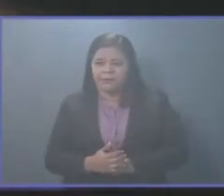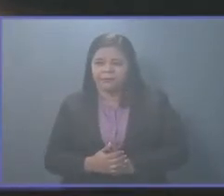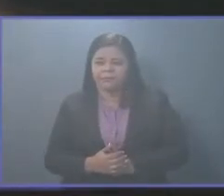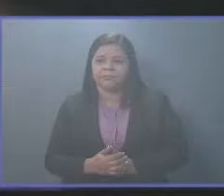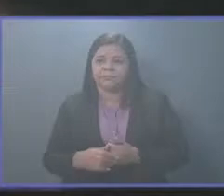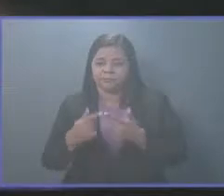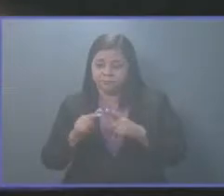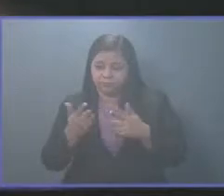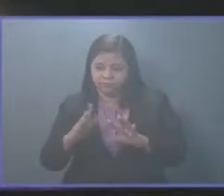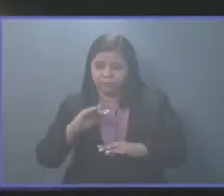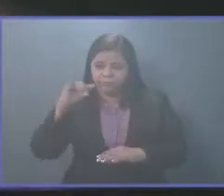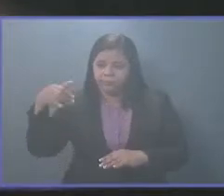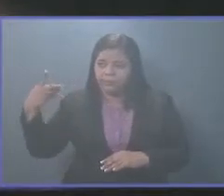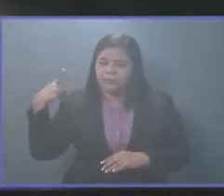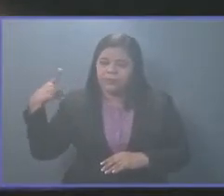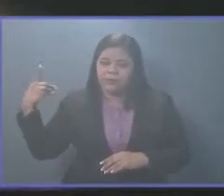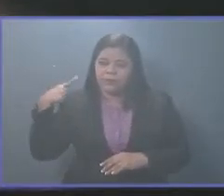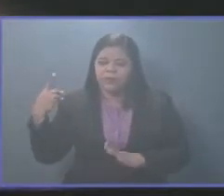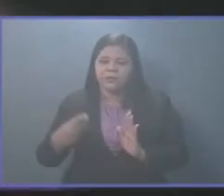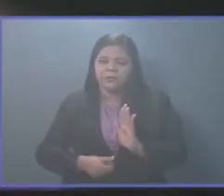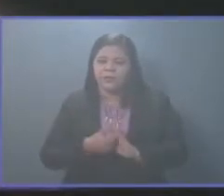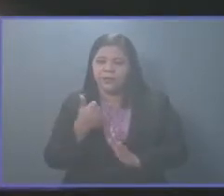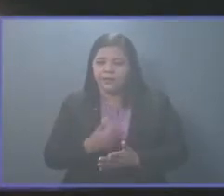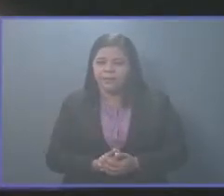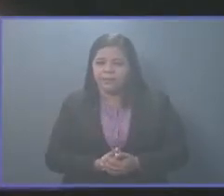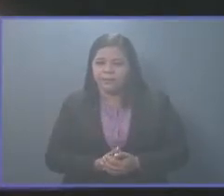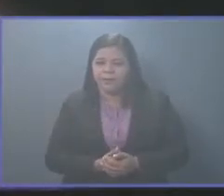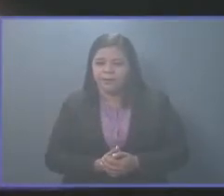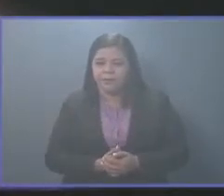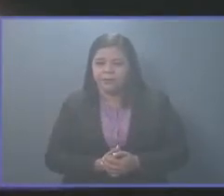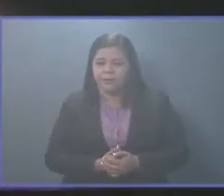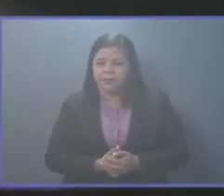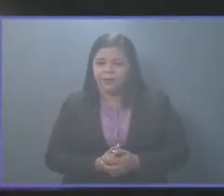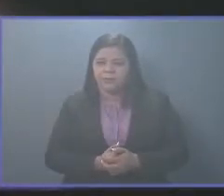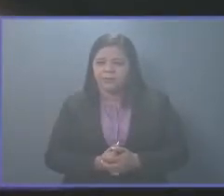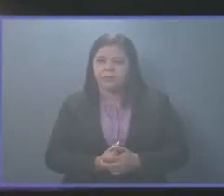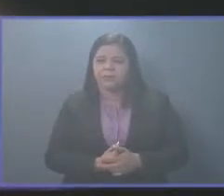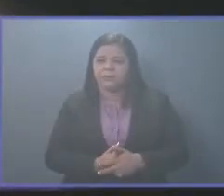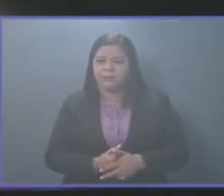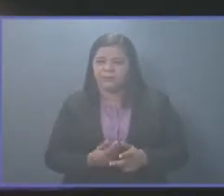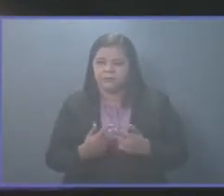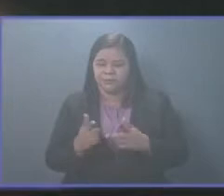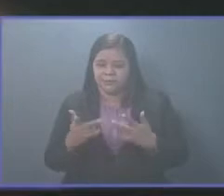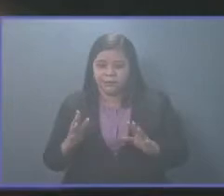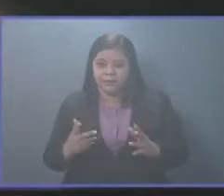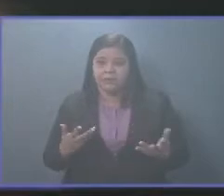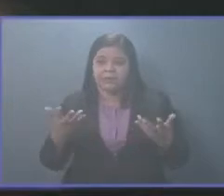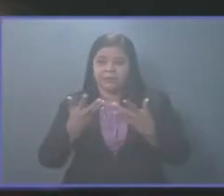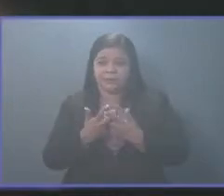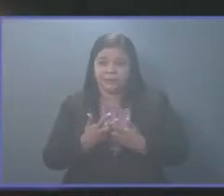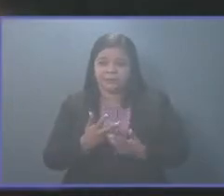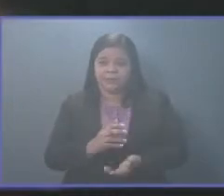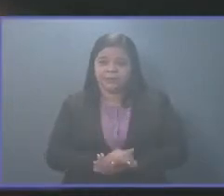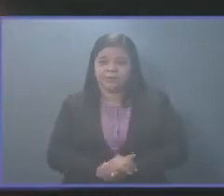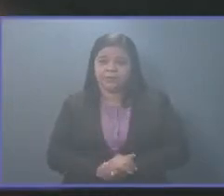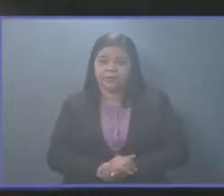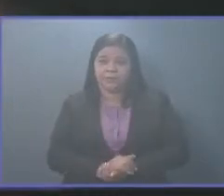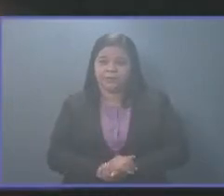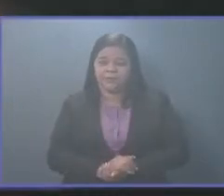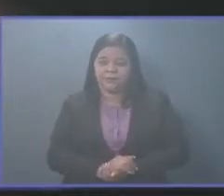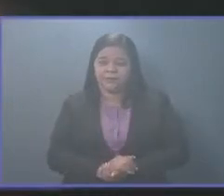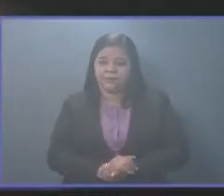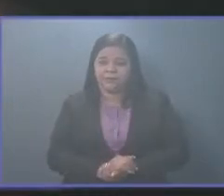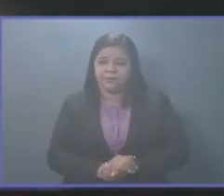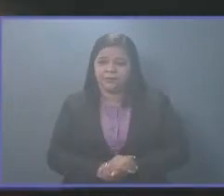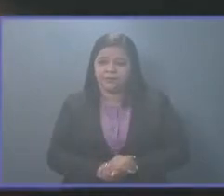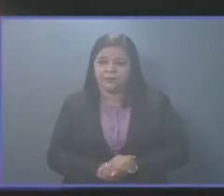Directiva, es decir, no existen. Entonces sí nos preocupa muchísimo. Como digo,